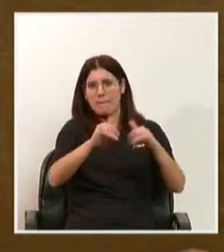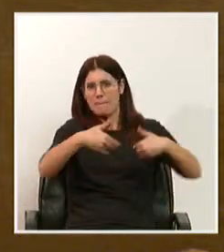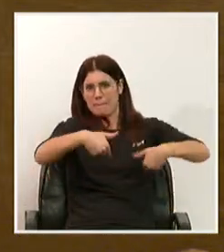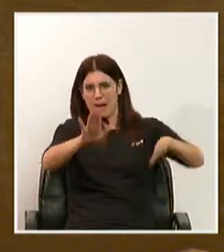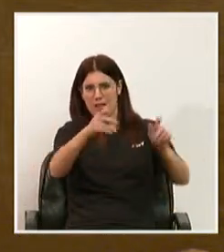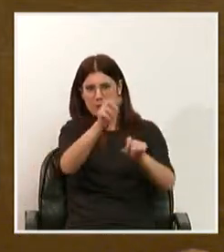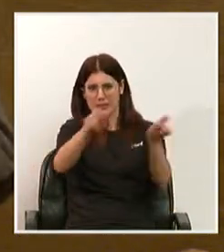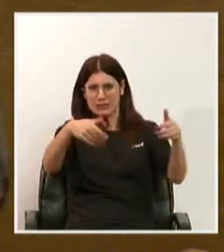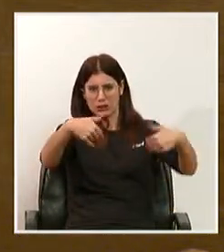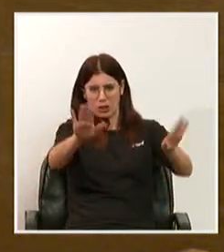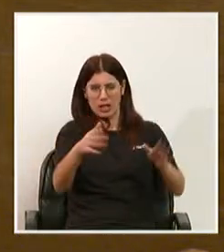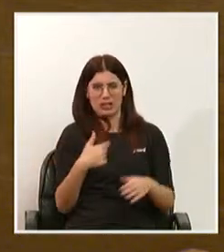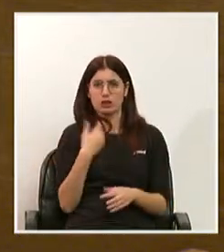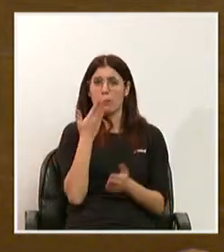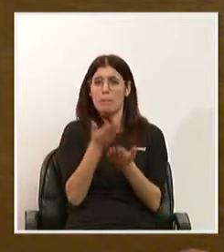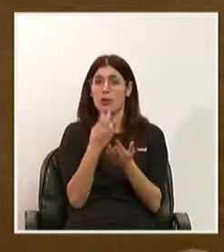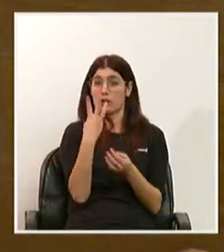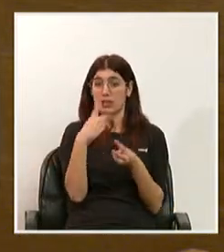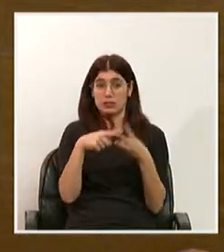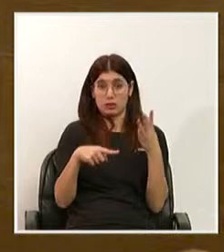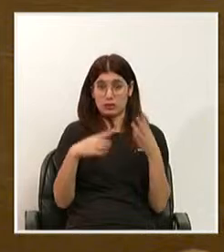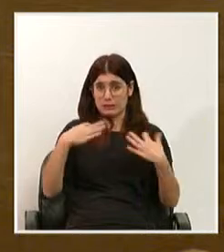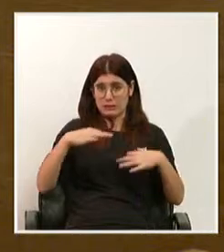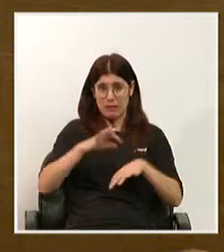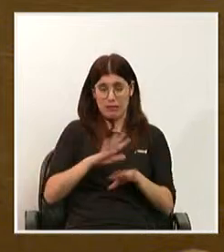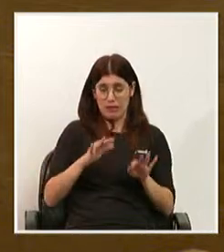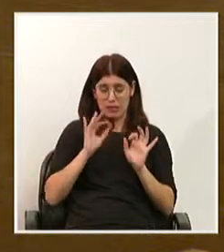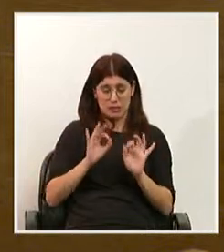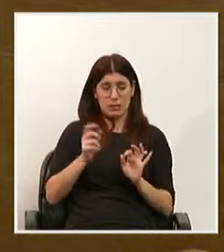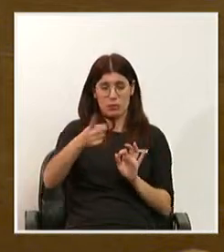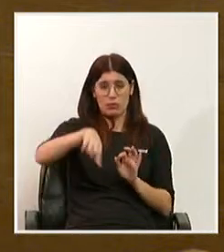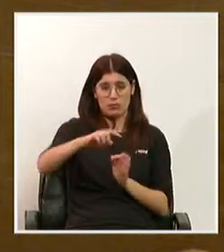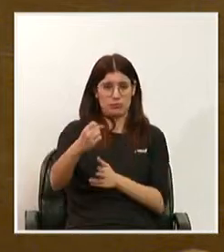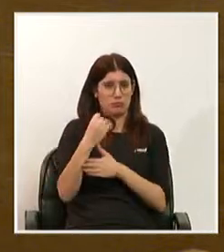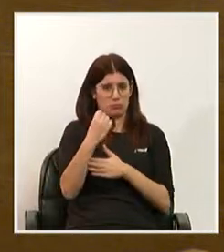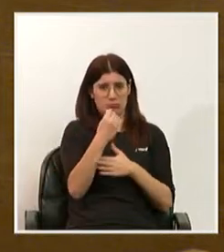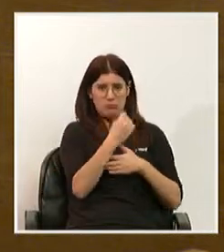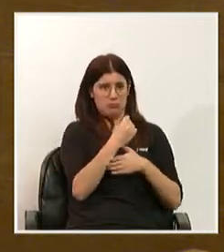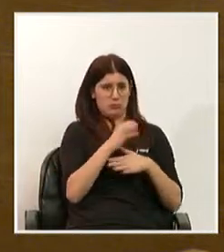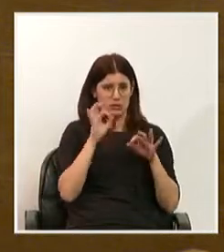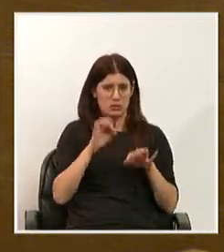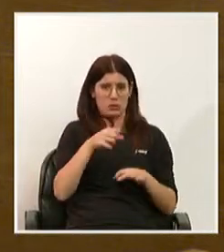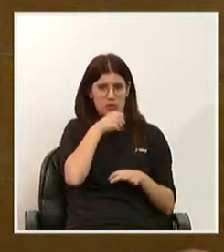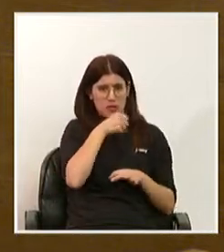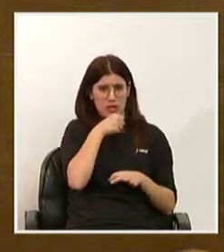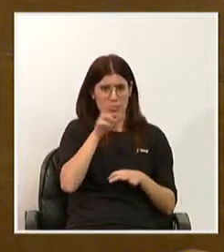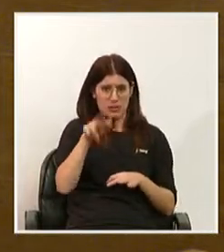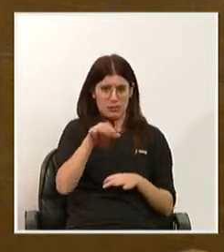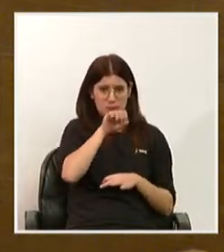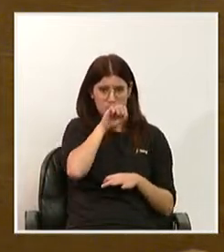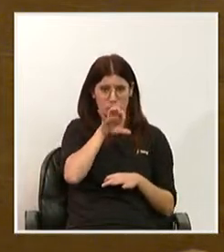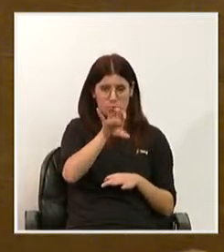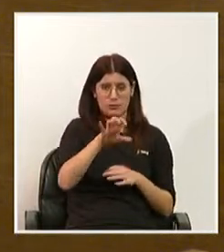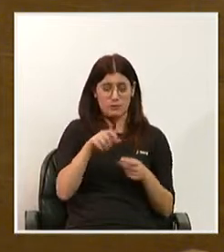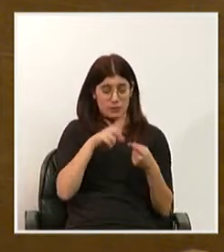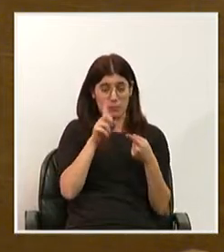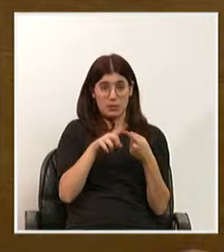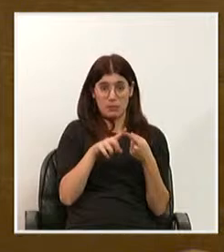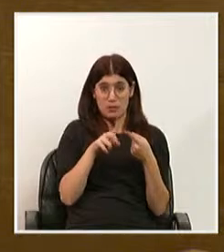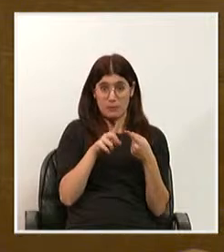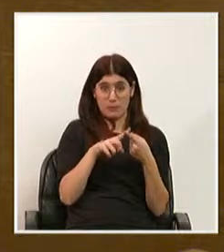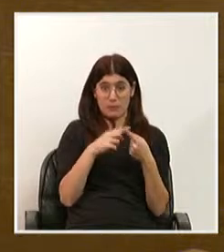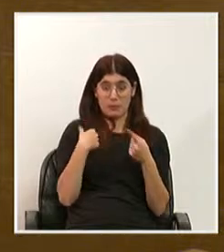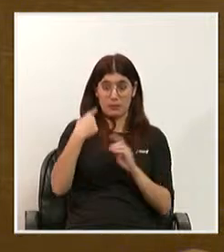tanto pedimos tres cosas bien sencillas que estoy seguro de que contarán con el respaldo de socialistas y nacionalistas primero que no se